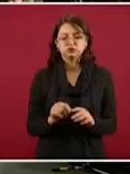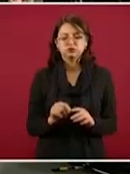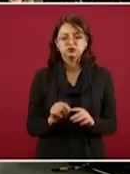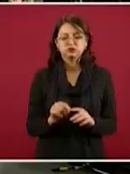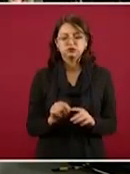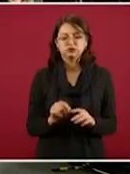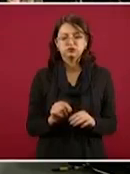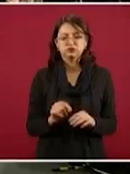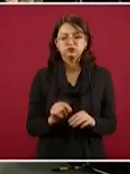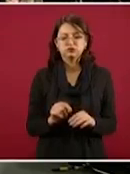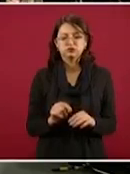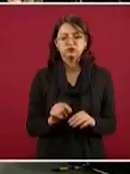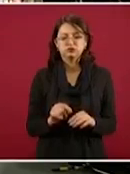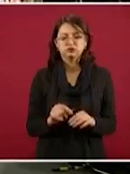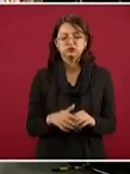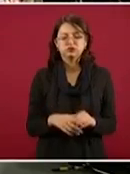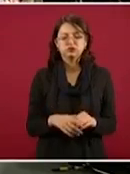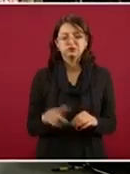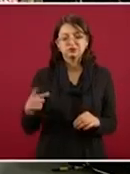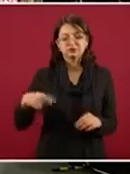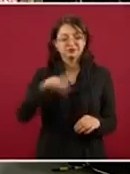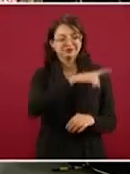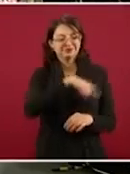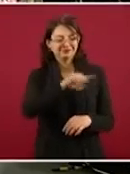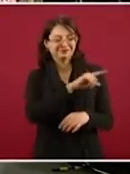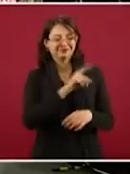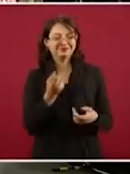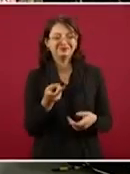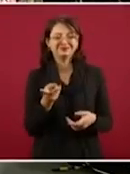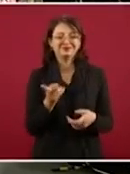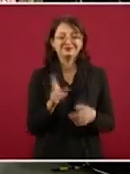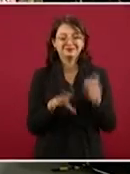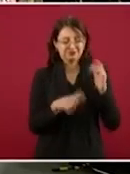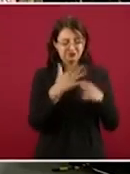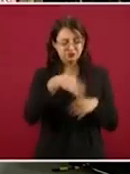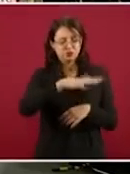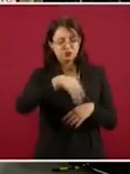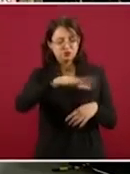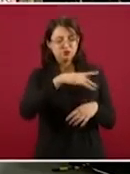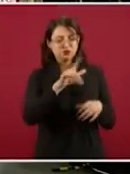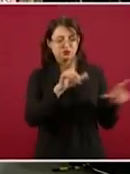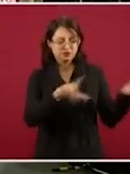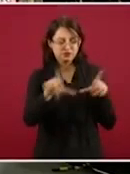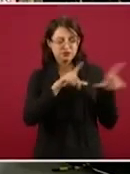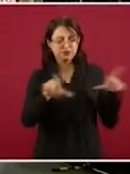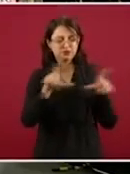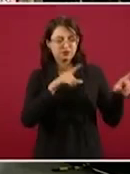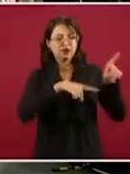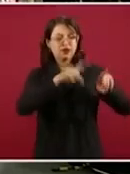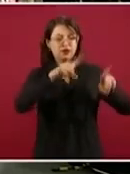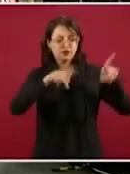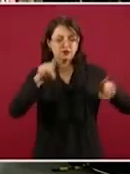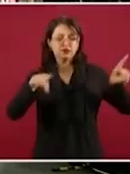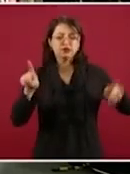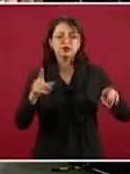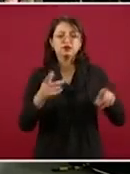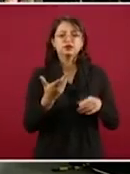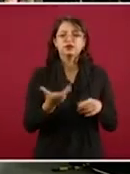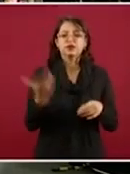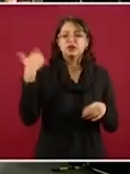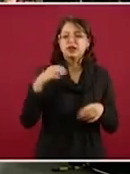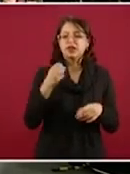Nos dan seguimiento. Puede ser que encuentren las gráficas que se presentaron como